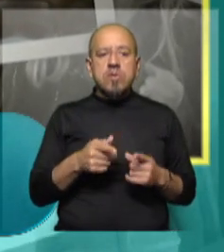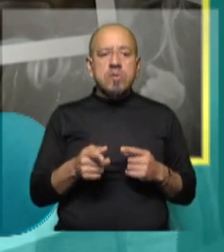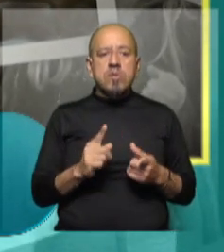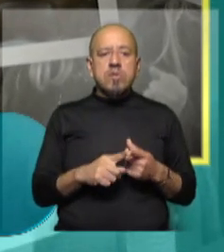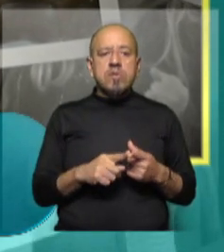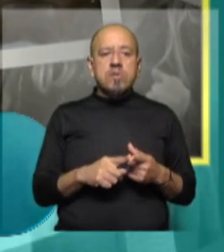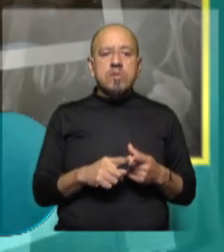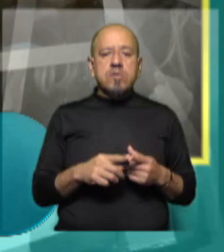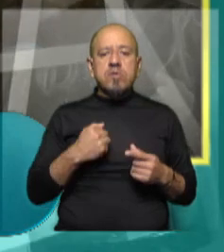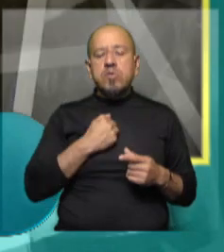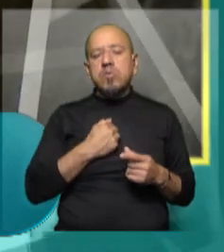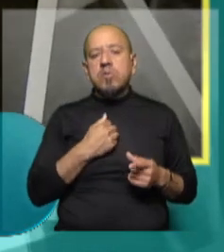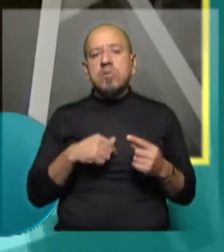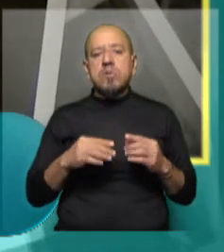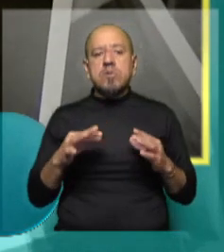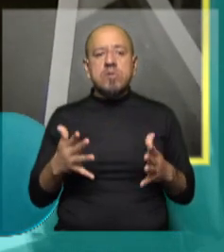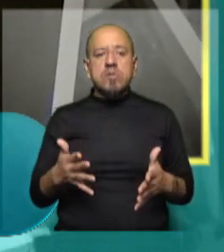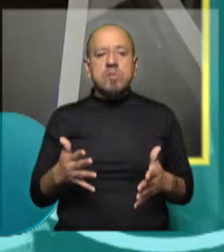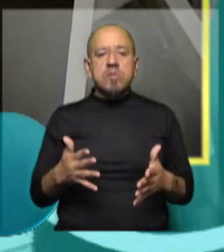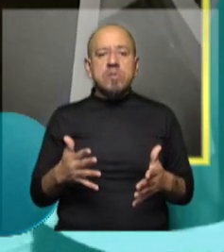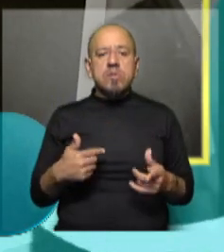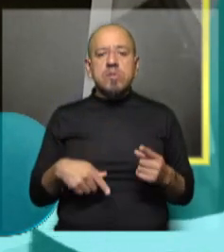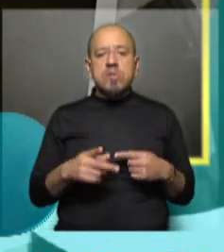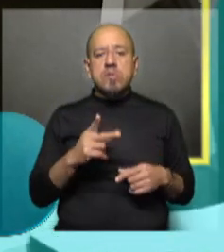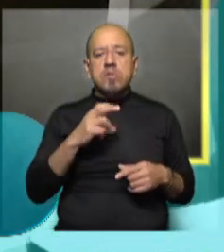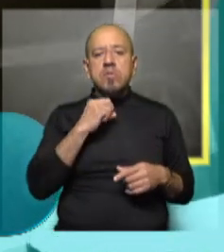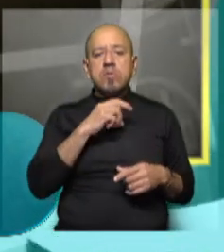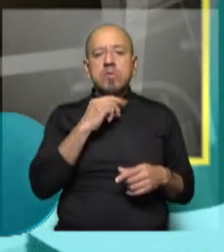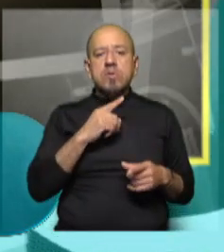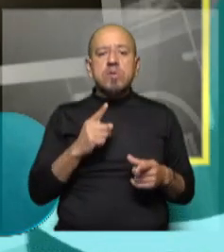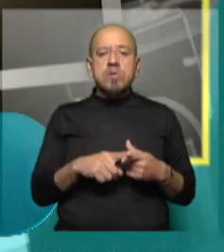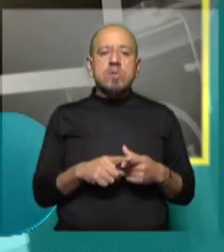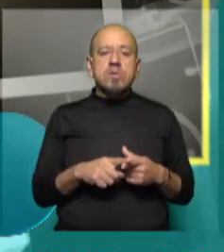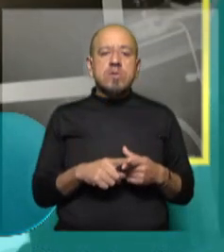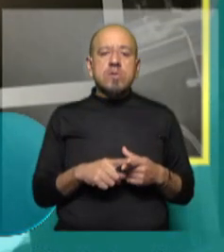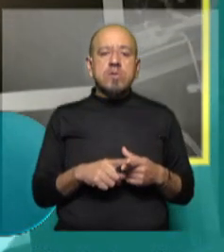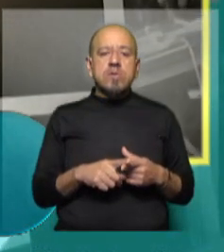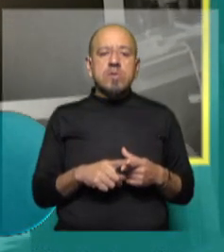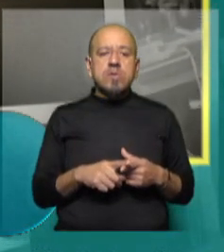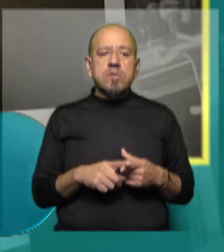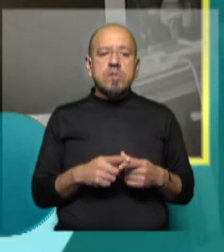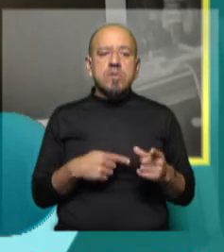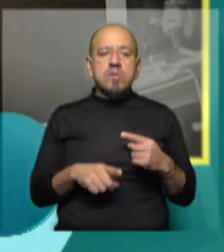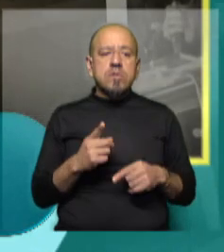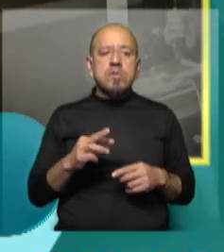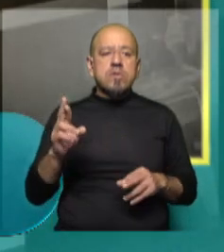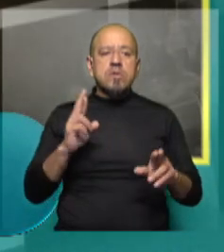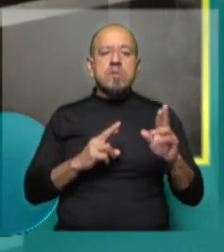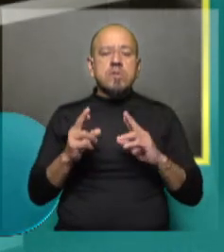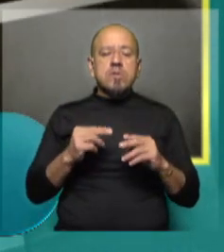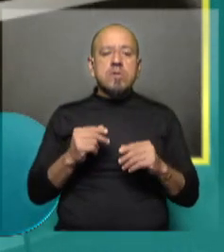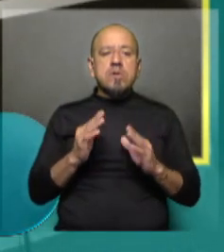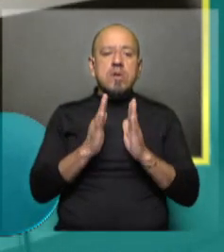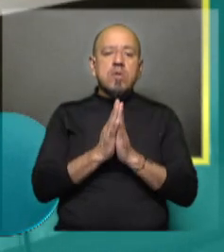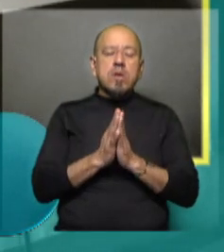is going to happen to this boy? ¿Qué va a pasar con este chico? But their response was to pray and to love me. Pero su respuesta siempre fue orar por mí